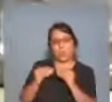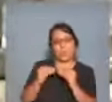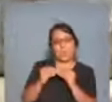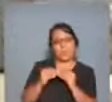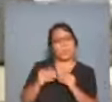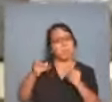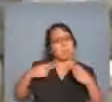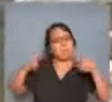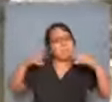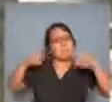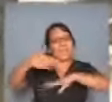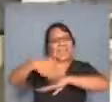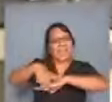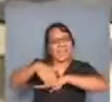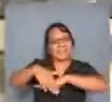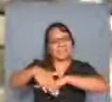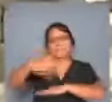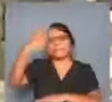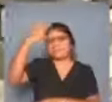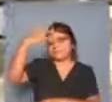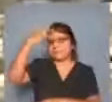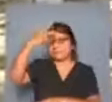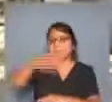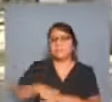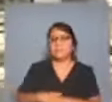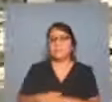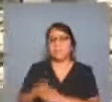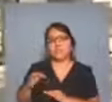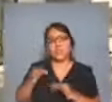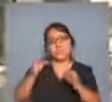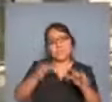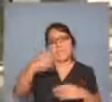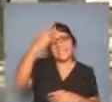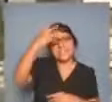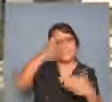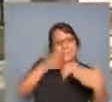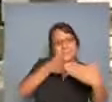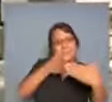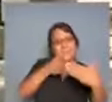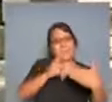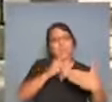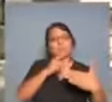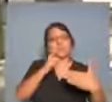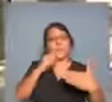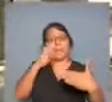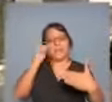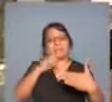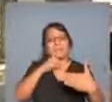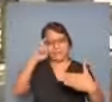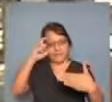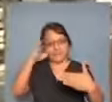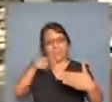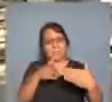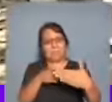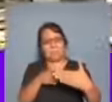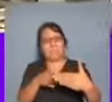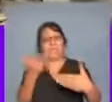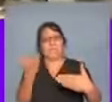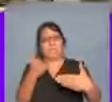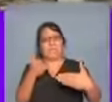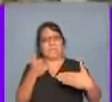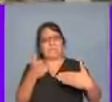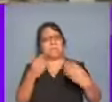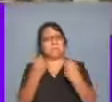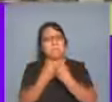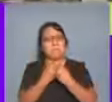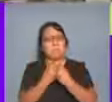recorriendo Calle San Martín llegamos hasta San Martín y Bustamante y nos dimos de frente con una calle totalmente